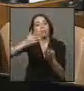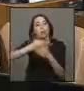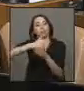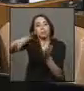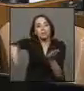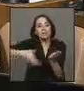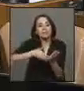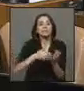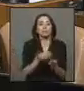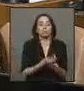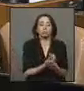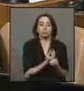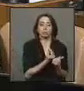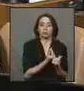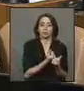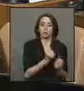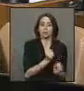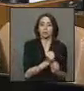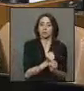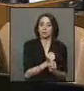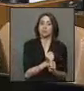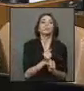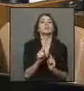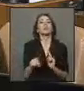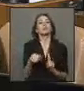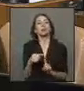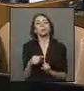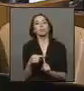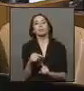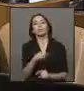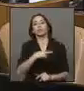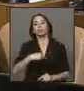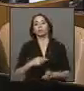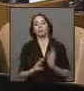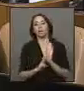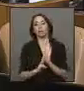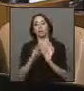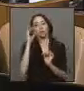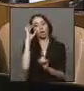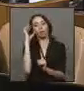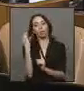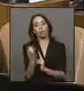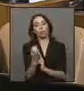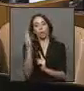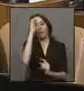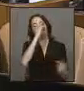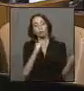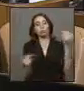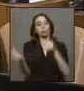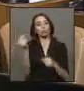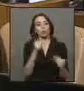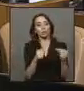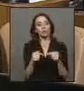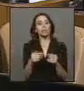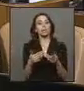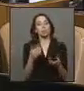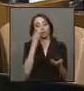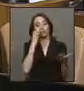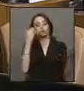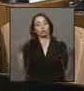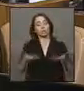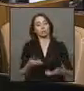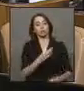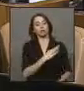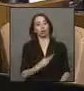que no solo son una actividad económica, sino que forman parte de nuestra identidad cultural y turística. Por lo anterior, invito